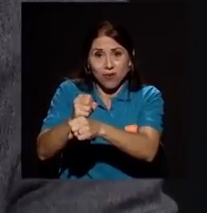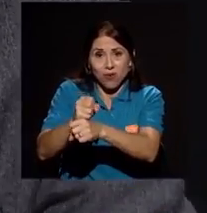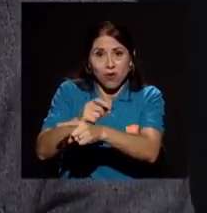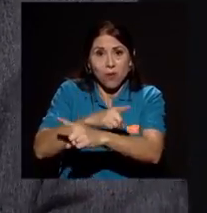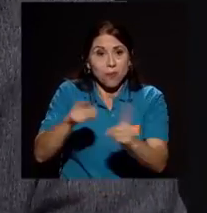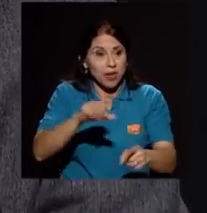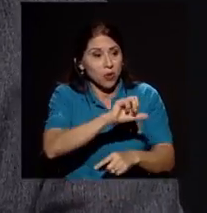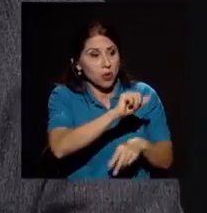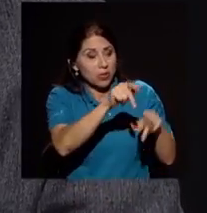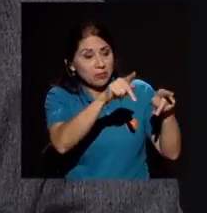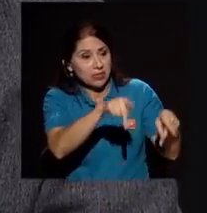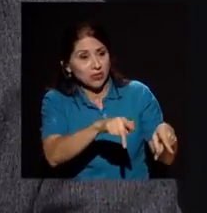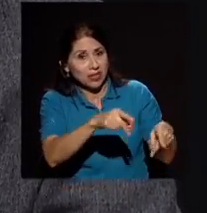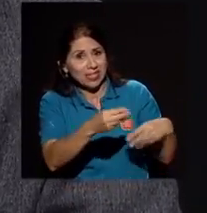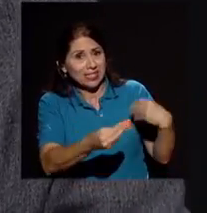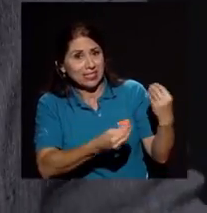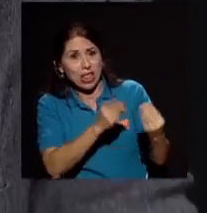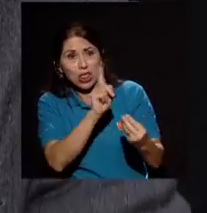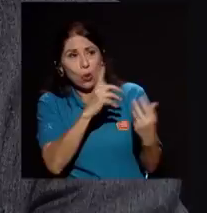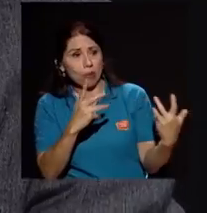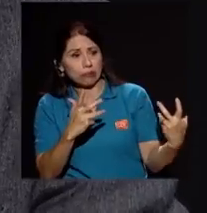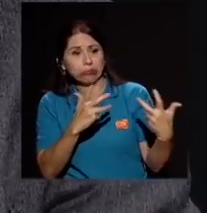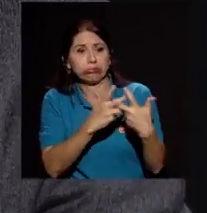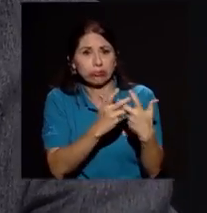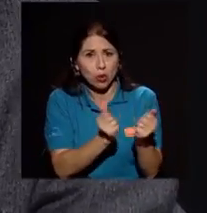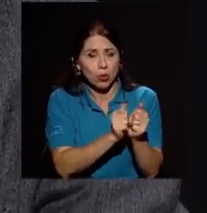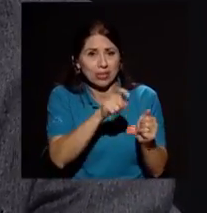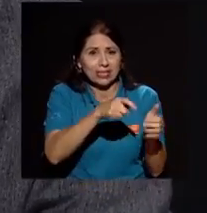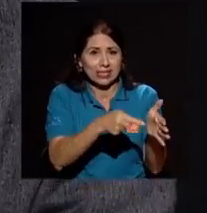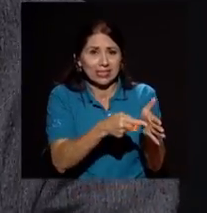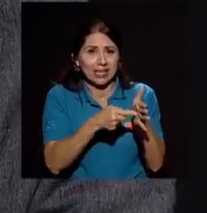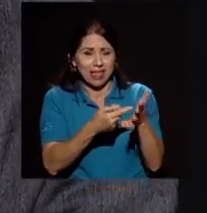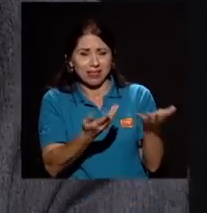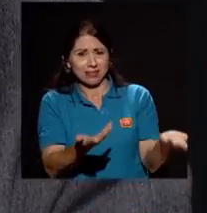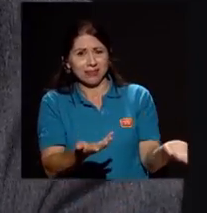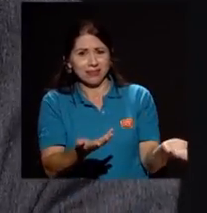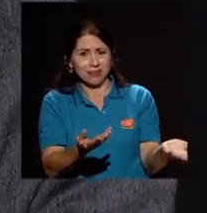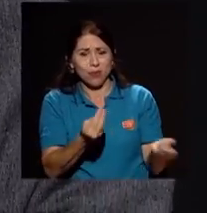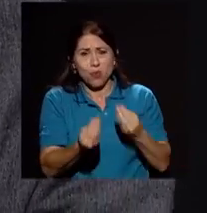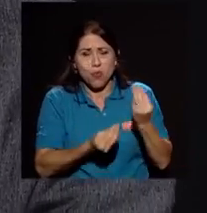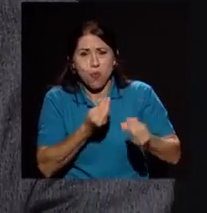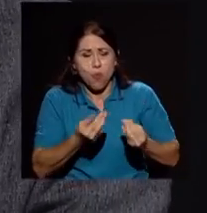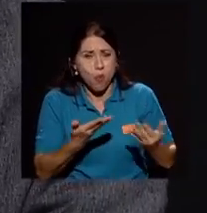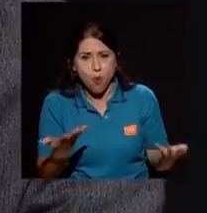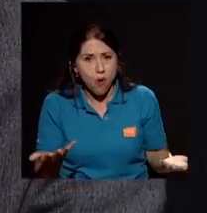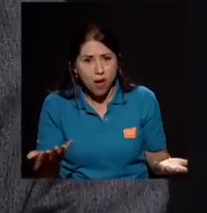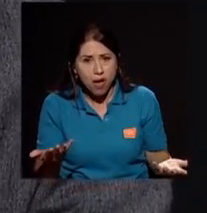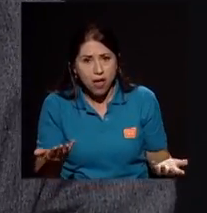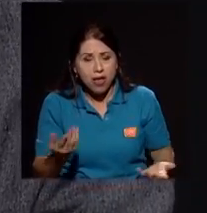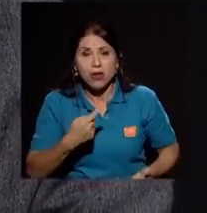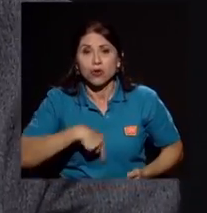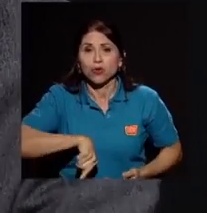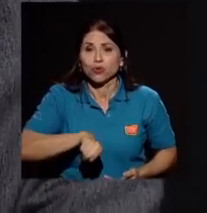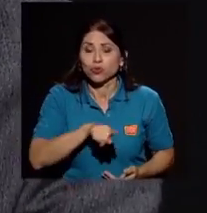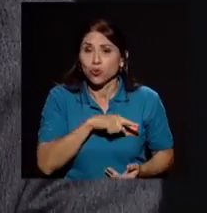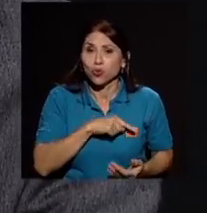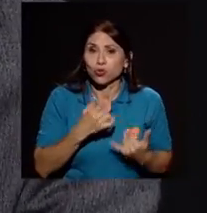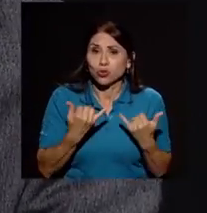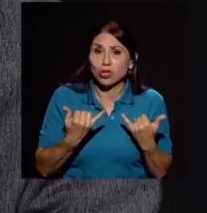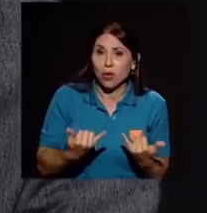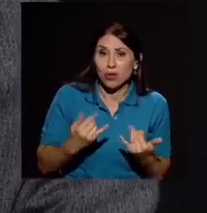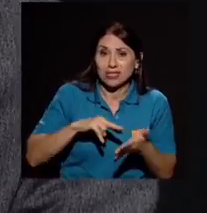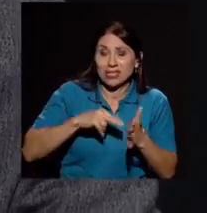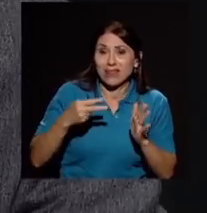están desalineados de la demanda del mercado eso sí eso sí eso es impensable banano estamos desperdiciando recursos